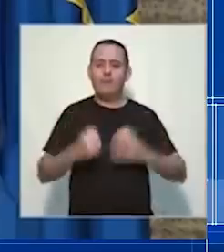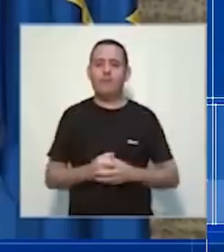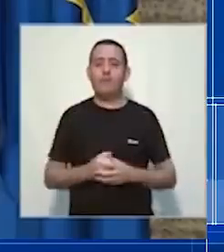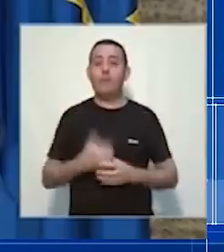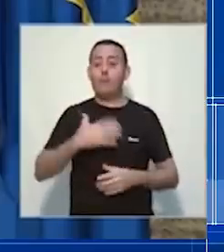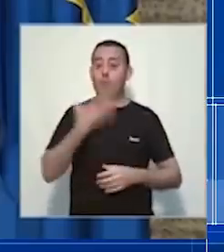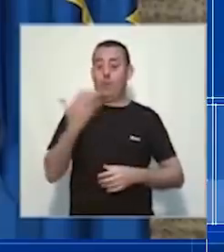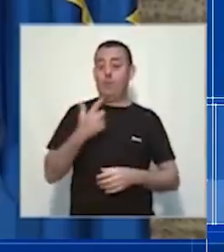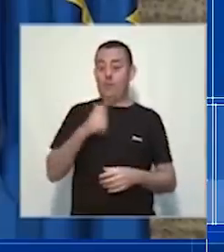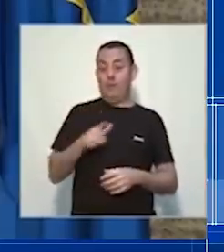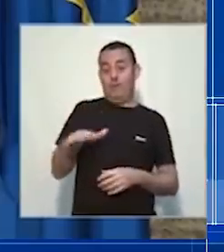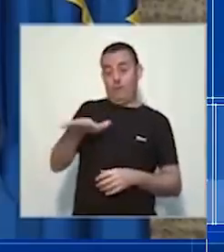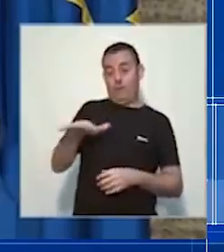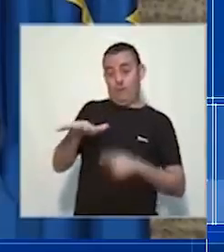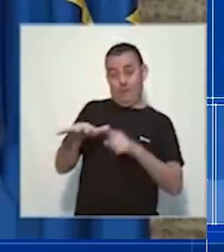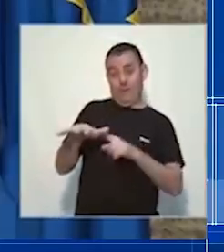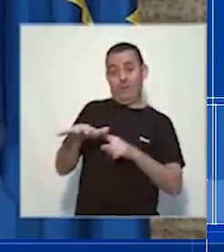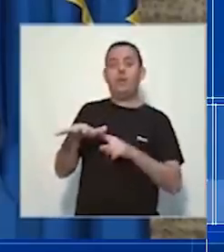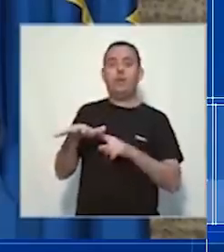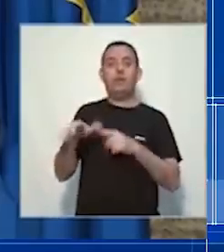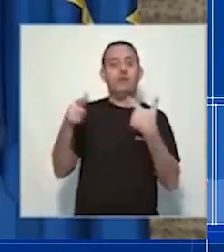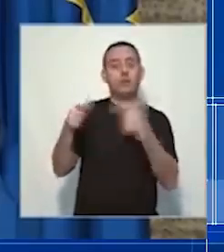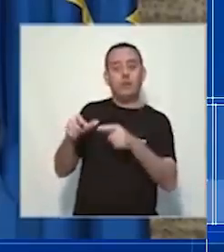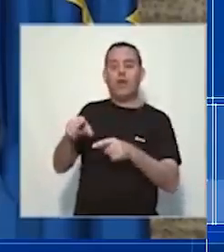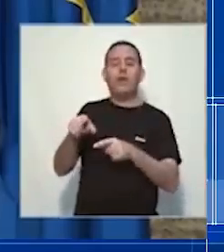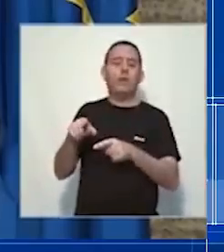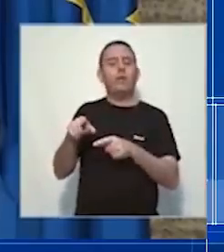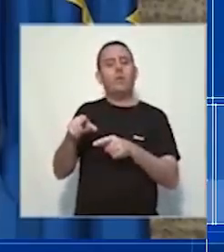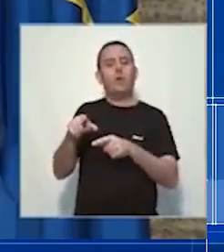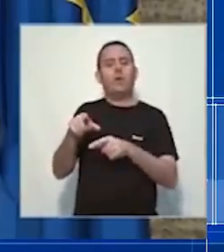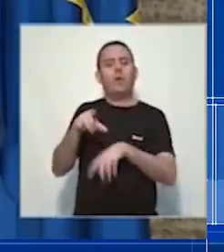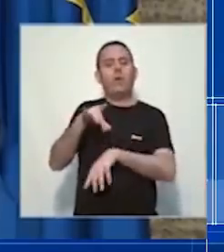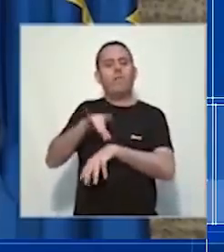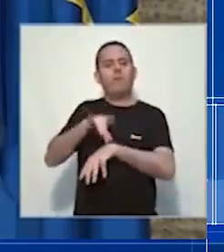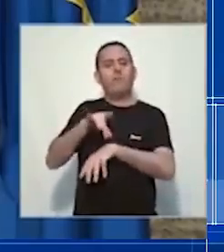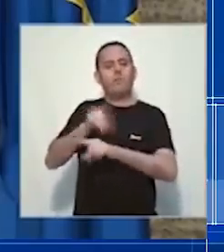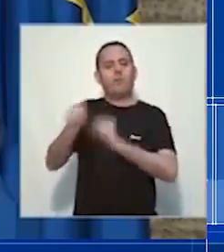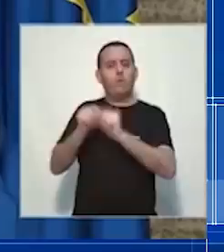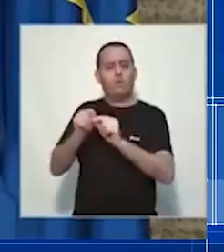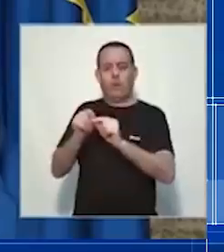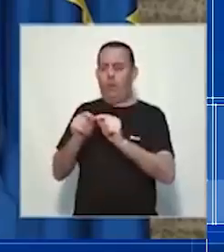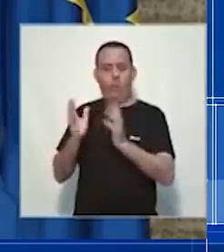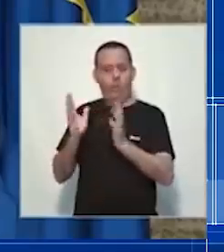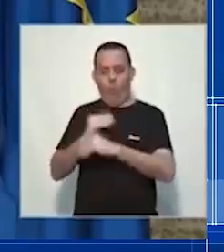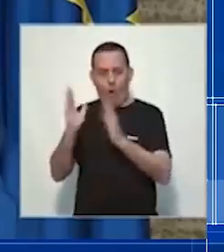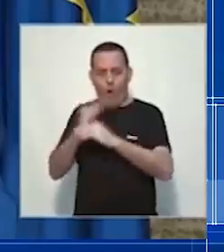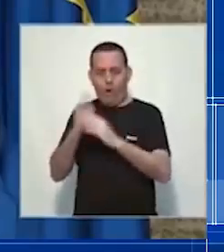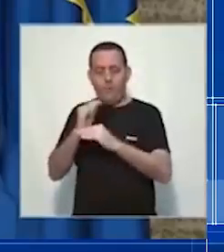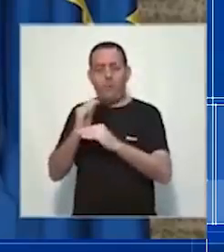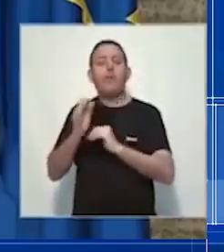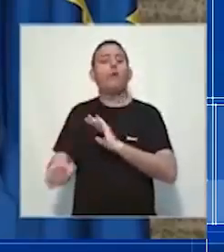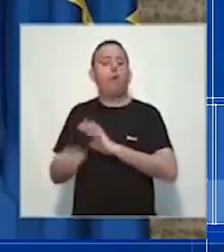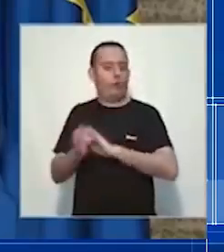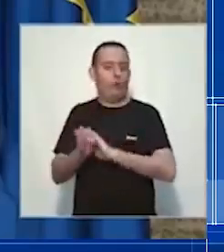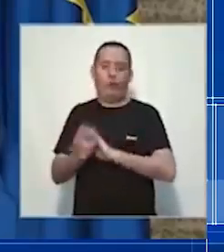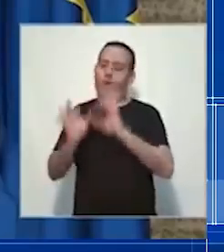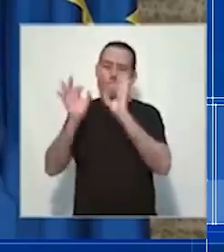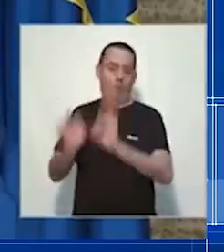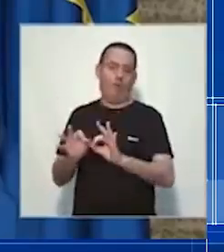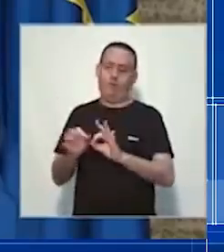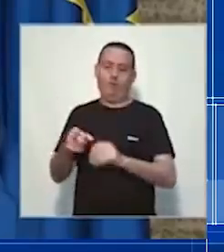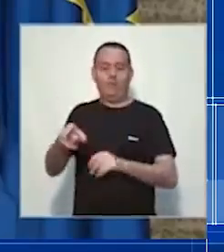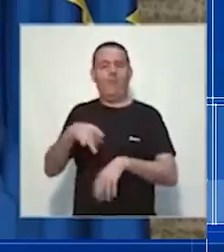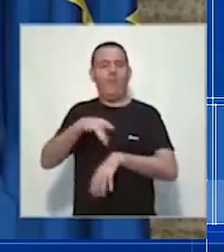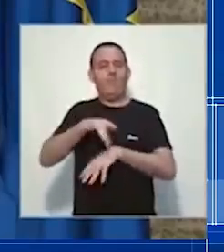casos, continua sense hi haver casos. Per tant, hem d'actuar amb molta prudència a l'hora del desconfinament perquè